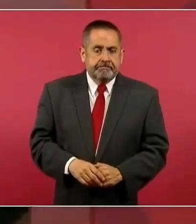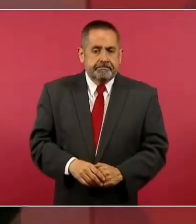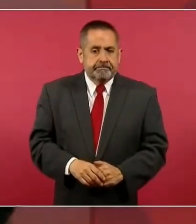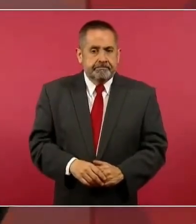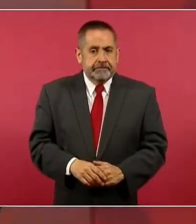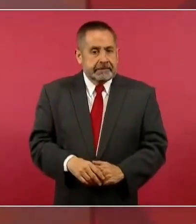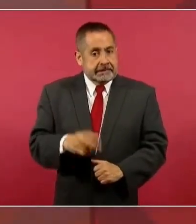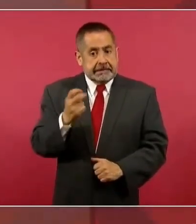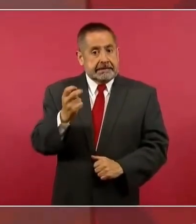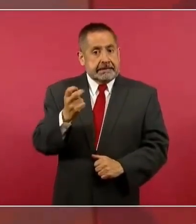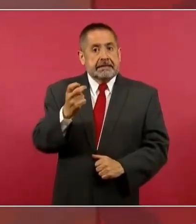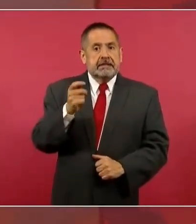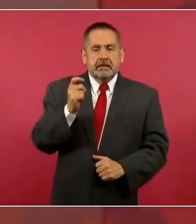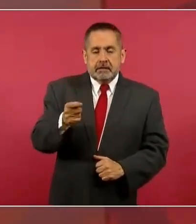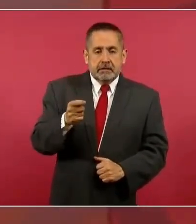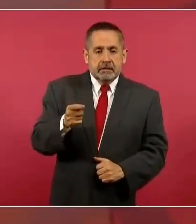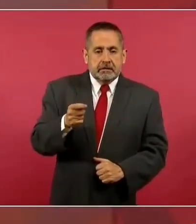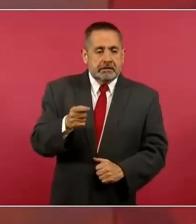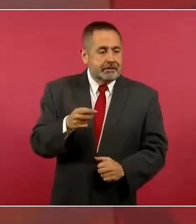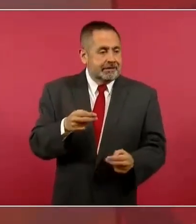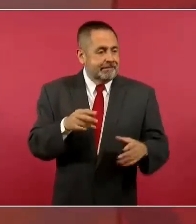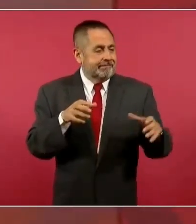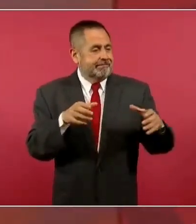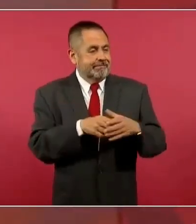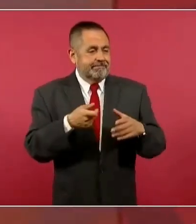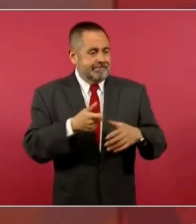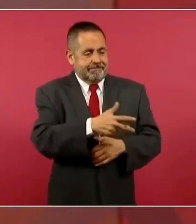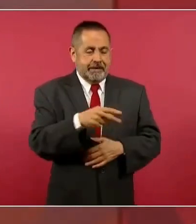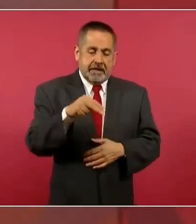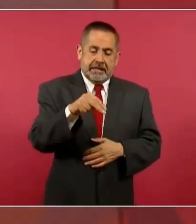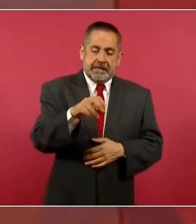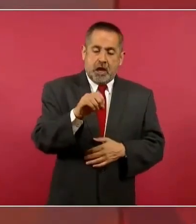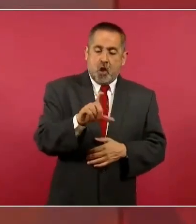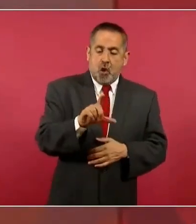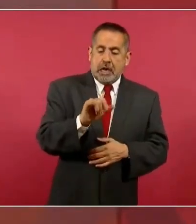porque eso es el neoliberalismo,